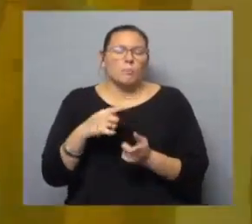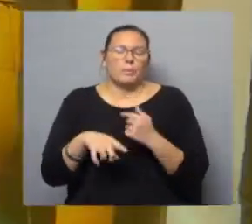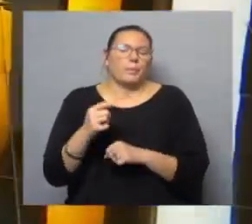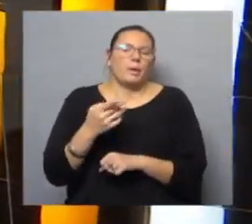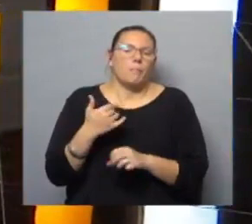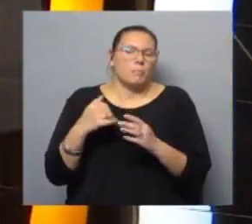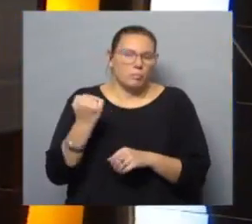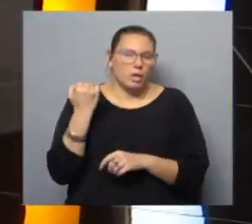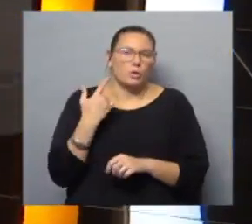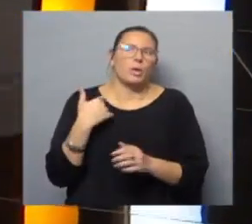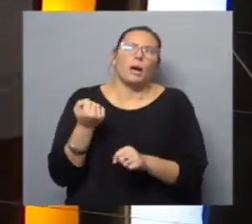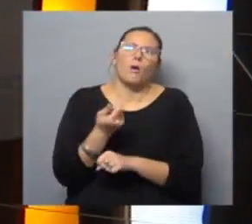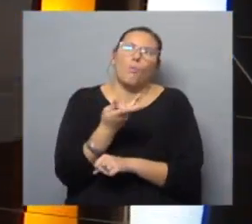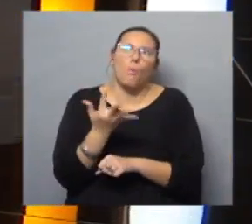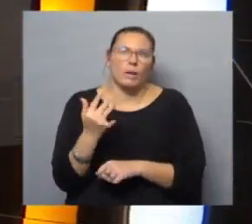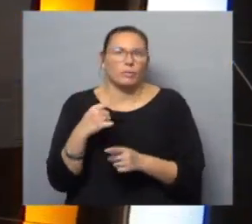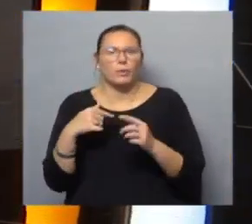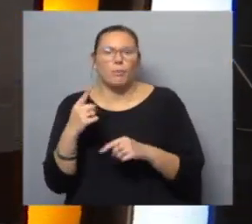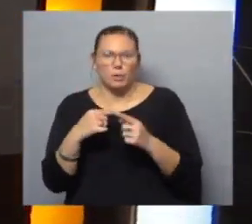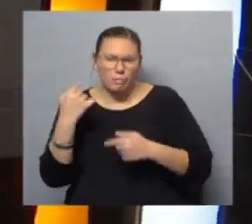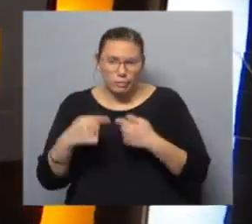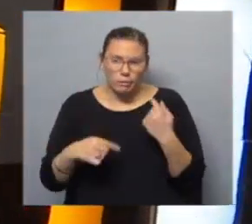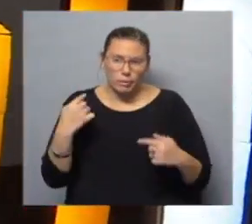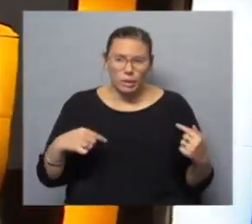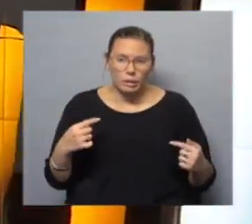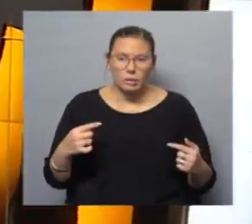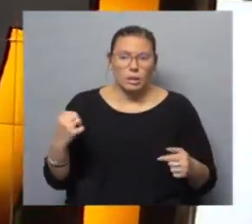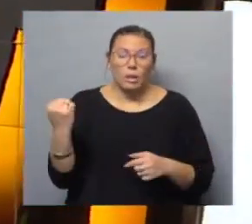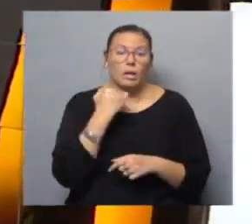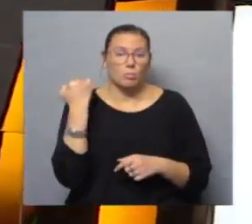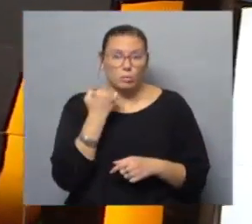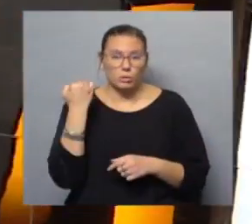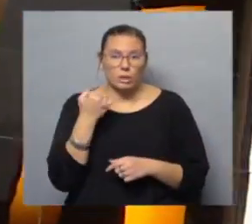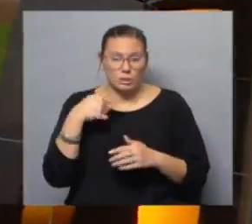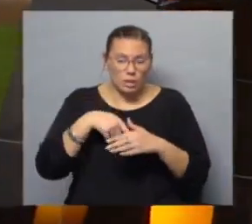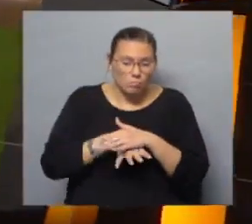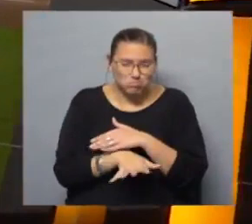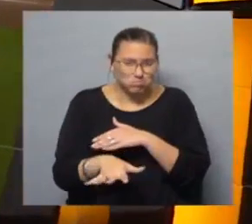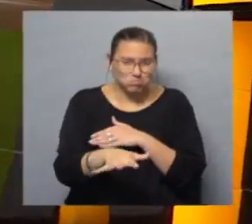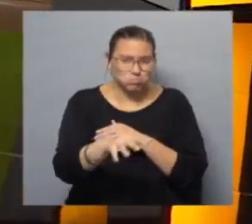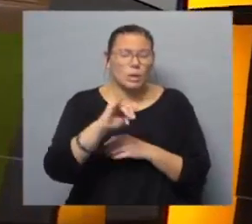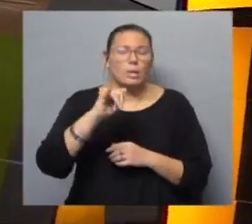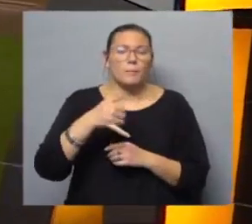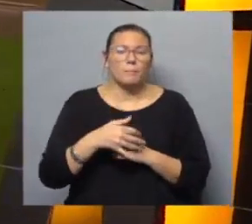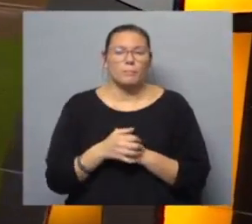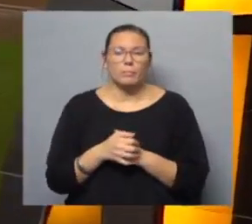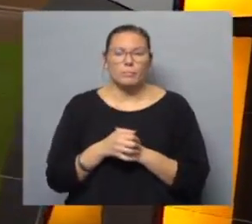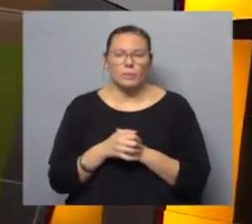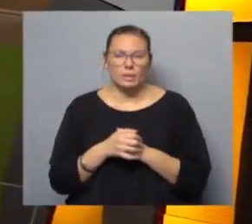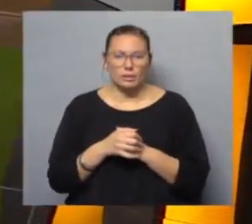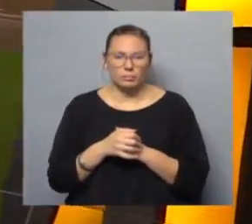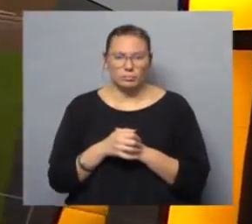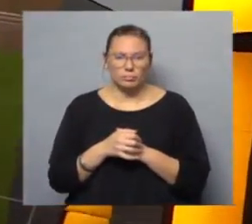una enumeración, pero hay varios acuíferos de volumen significativo bajo el territorio de Uruguay. Sí. A